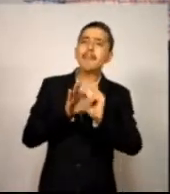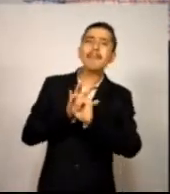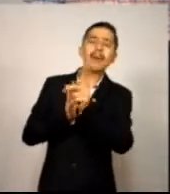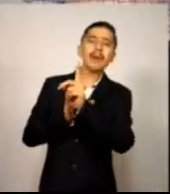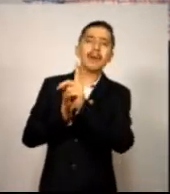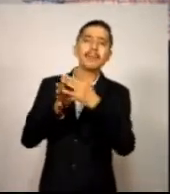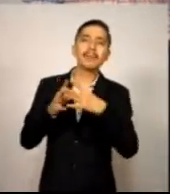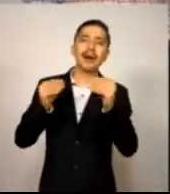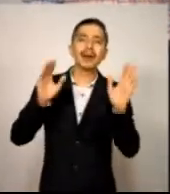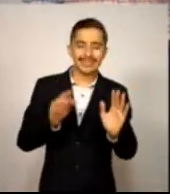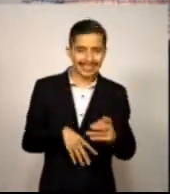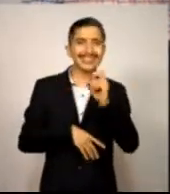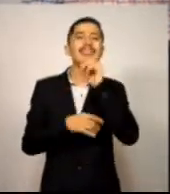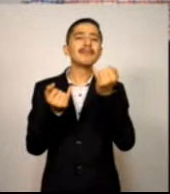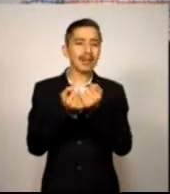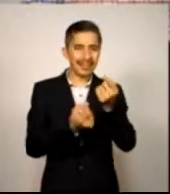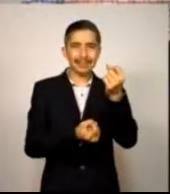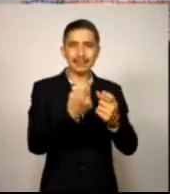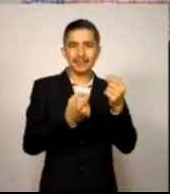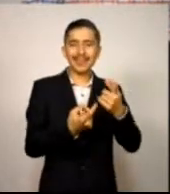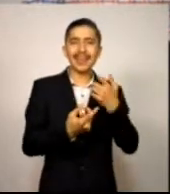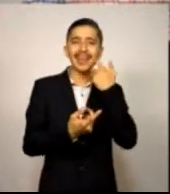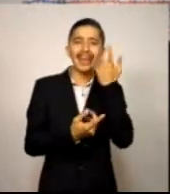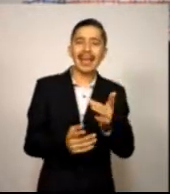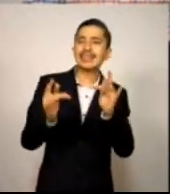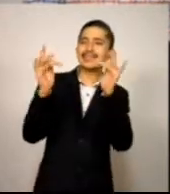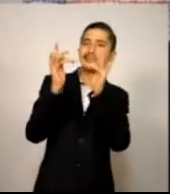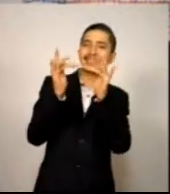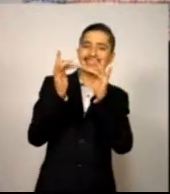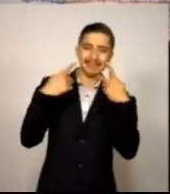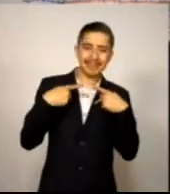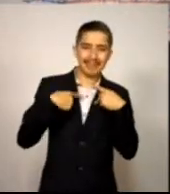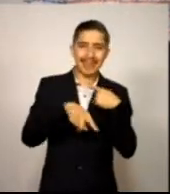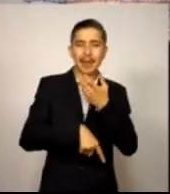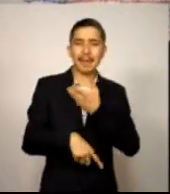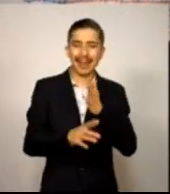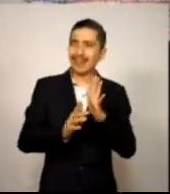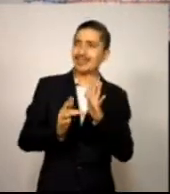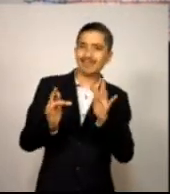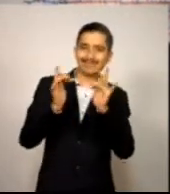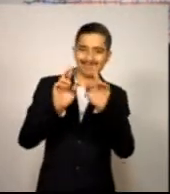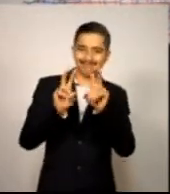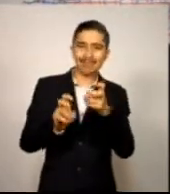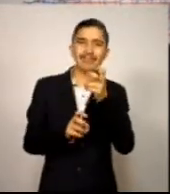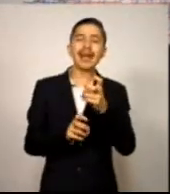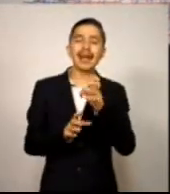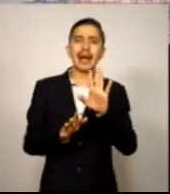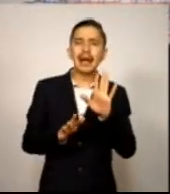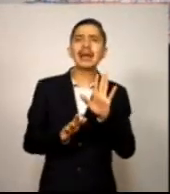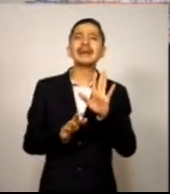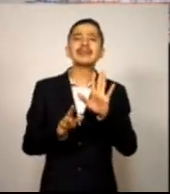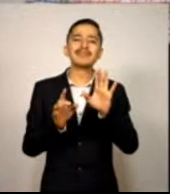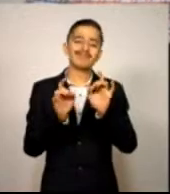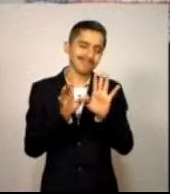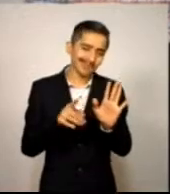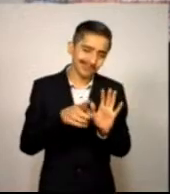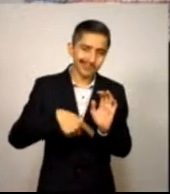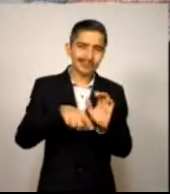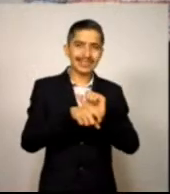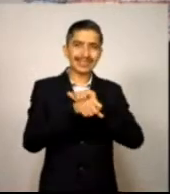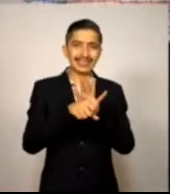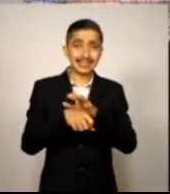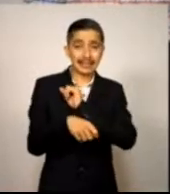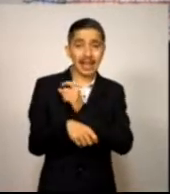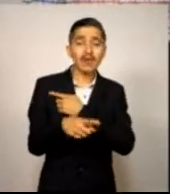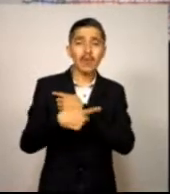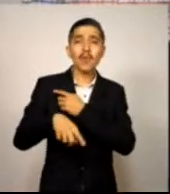que algunas palomas mensajeras han intentado viajar a pesar de la emergencia sanitaria y